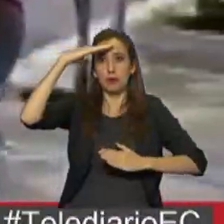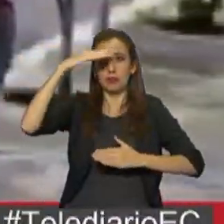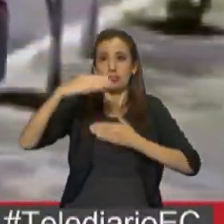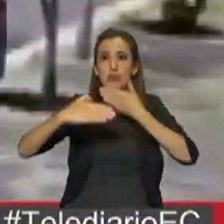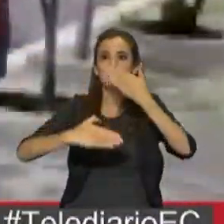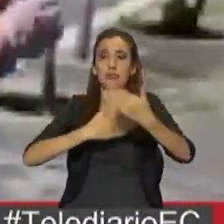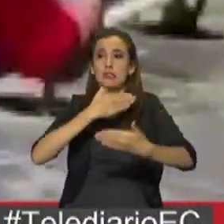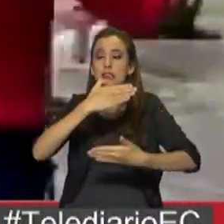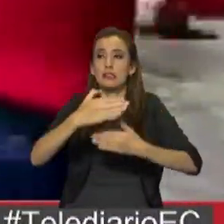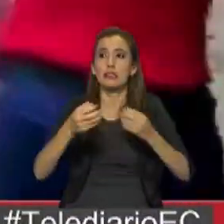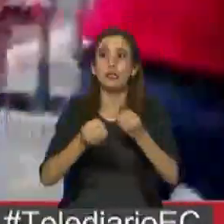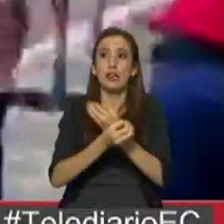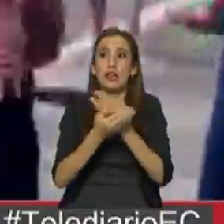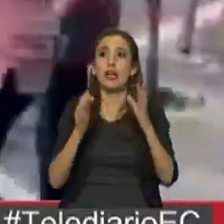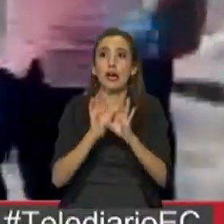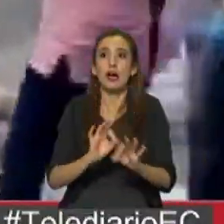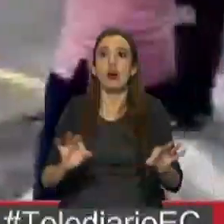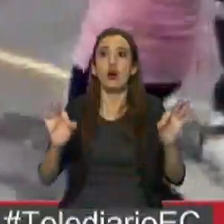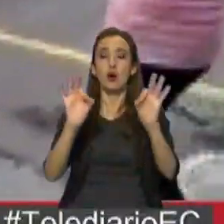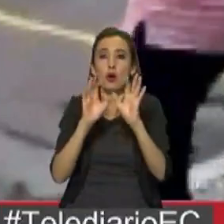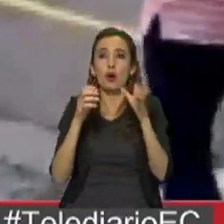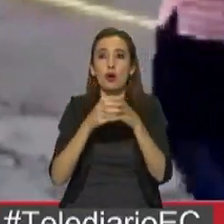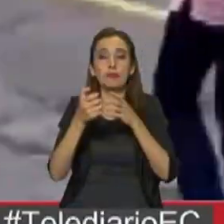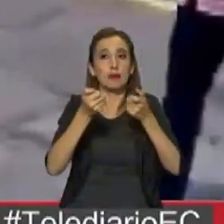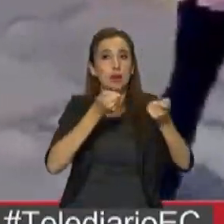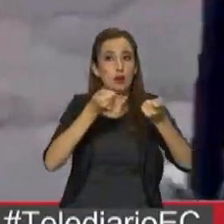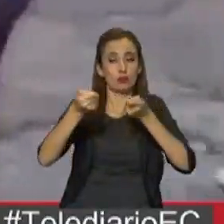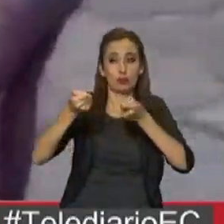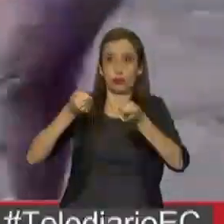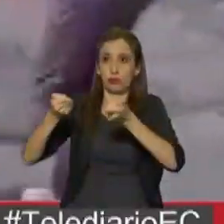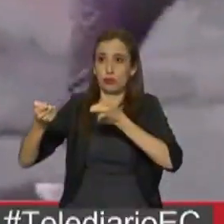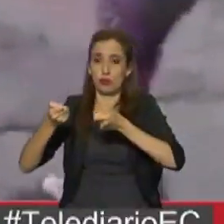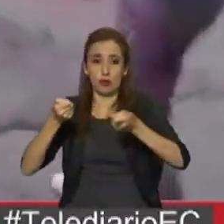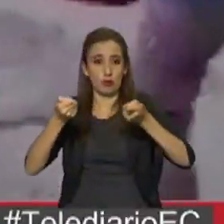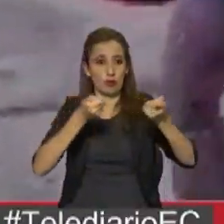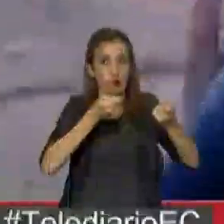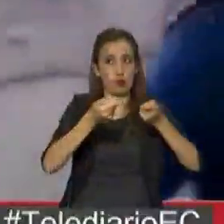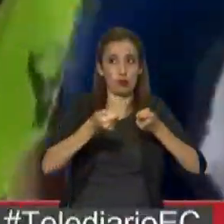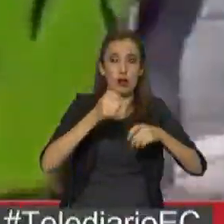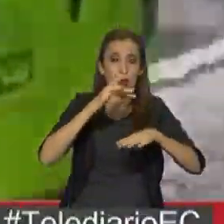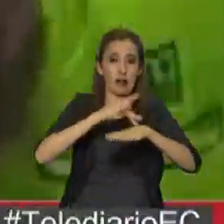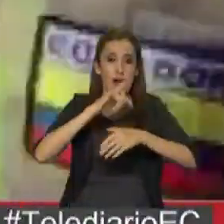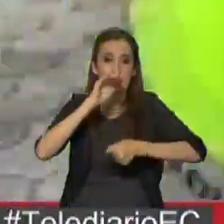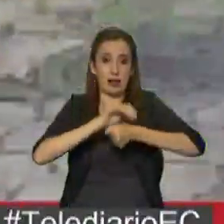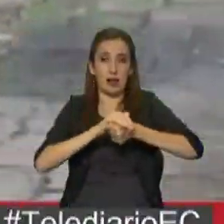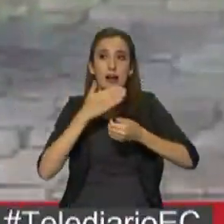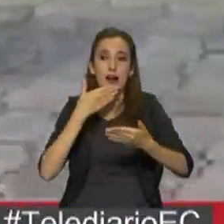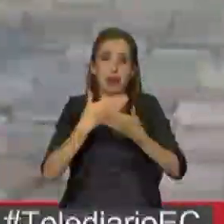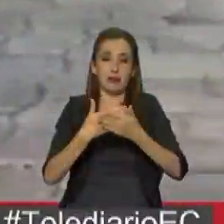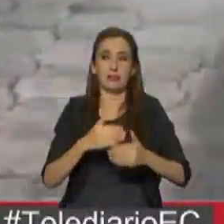homenajearon a las fuerzas del orden que trabajan para controlar las disposiciones en el toque de queda